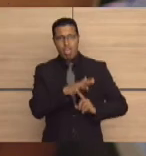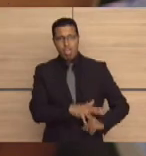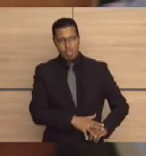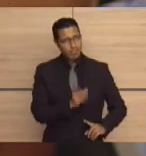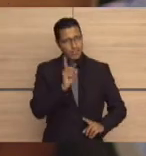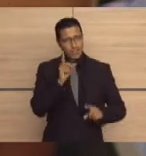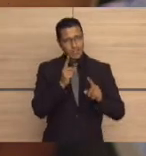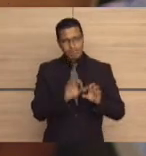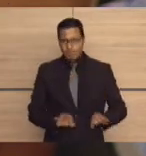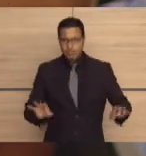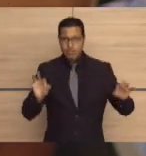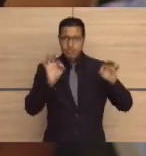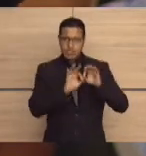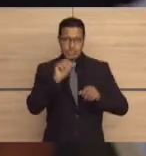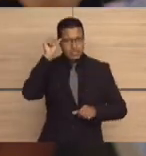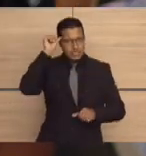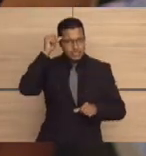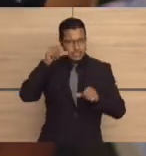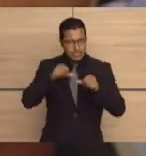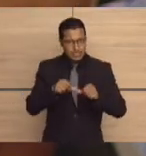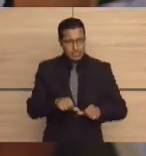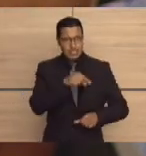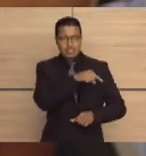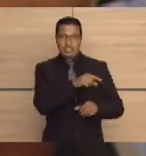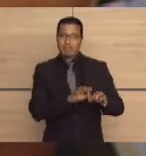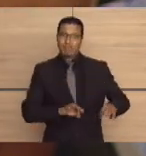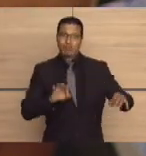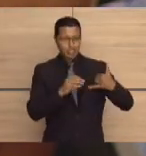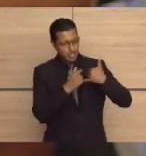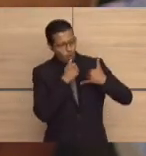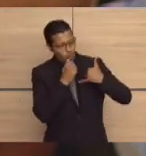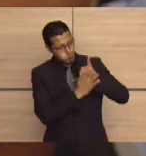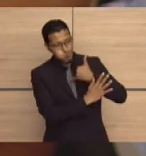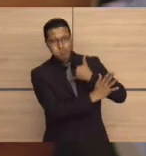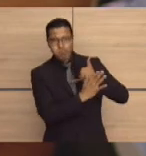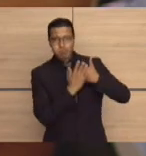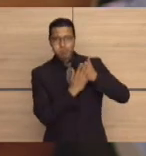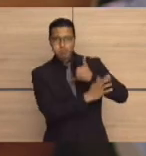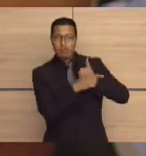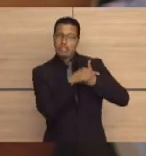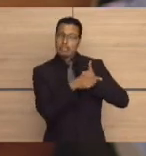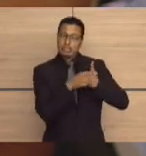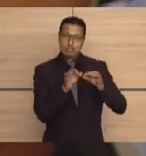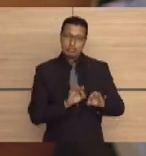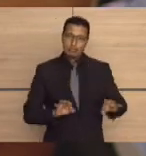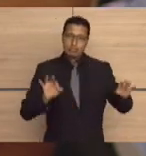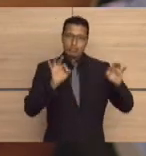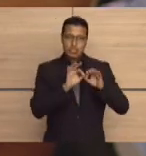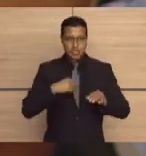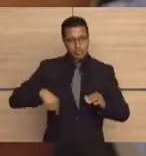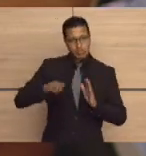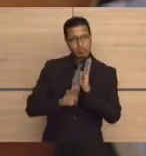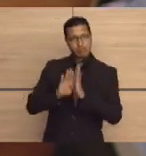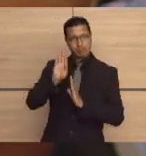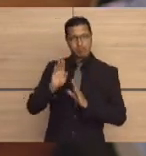importancia, o por lo menos el país no acaba de descubrir la importancia que ese océano tiene para nuestra configuración como